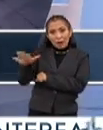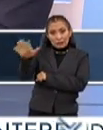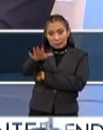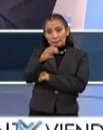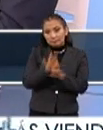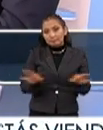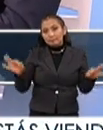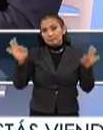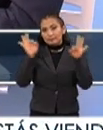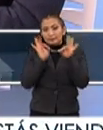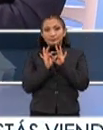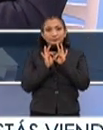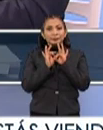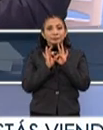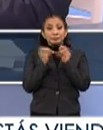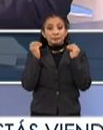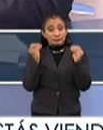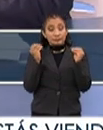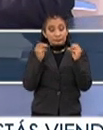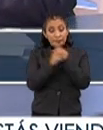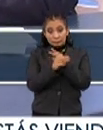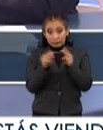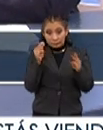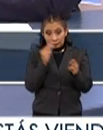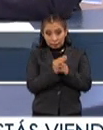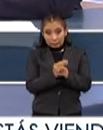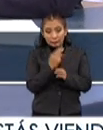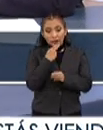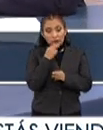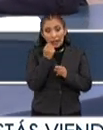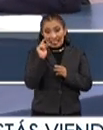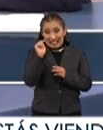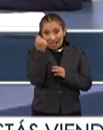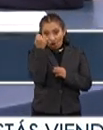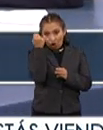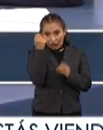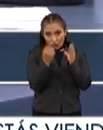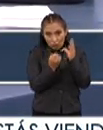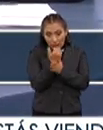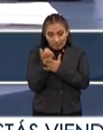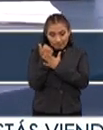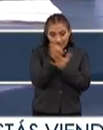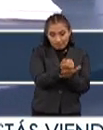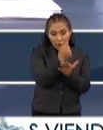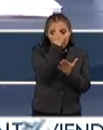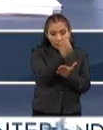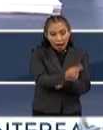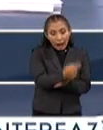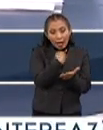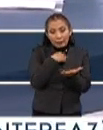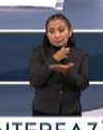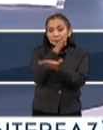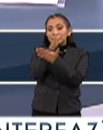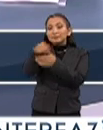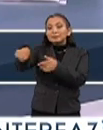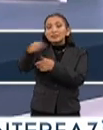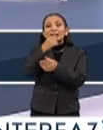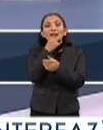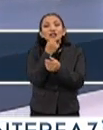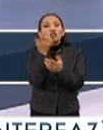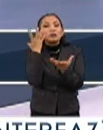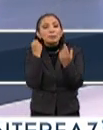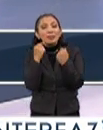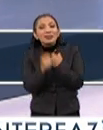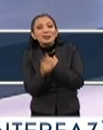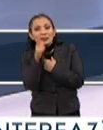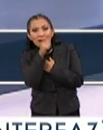son muy importantes. Claro. Y mucho de este material utiliza las nuevas tecnologías precisamente para poder llegar a los niños y a los